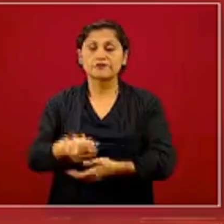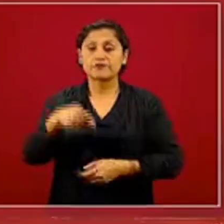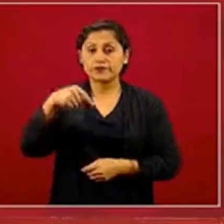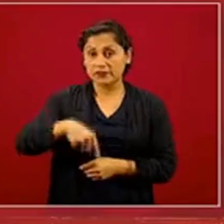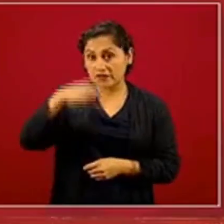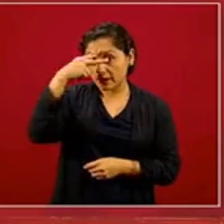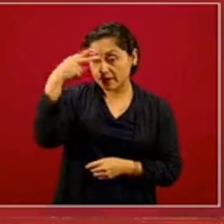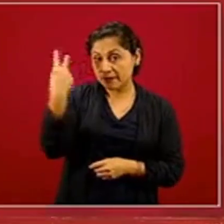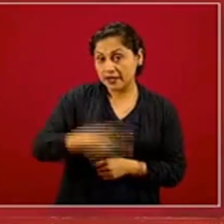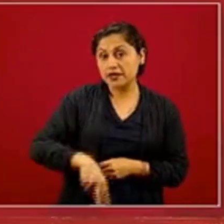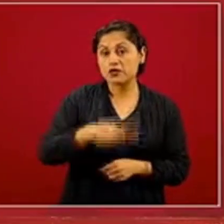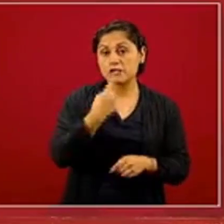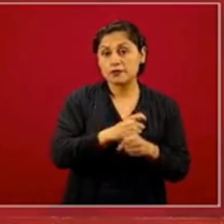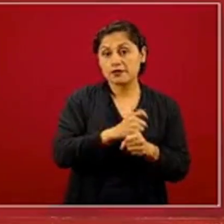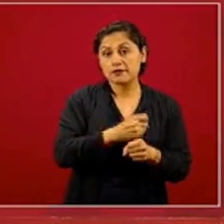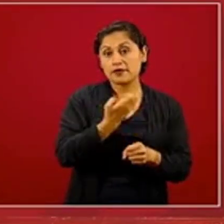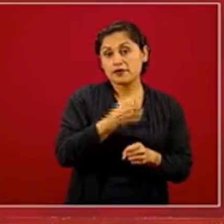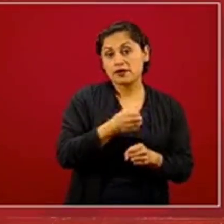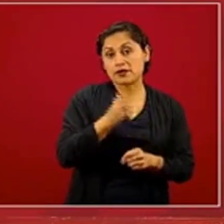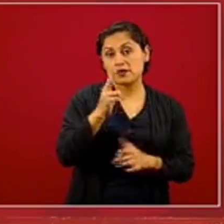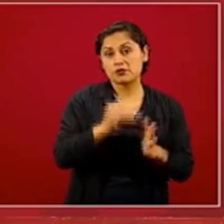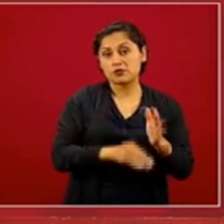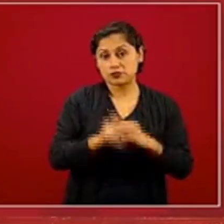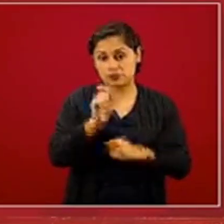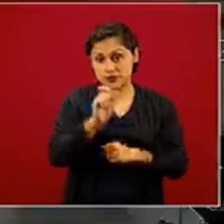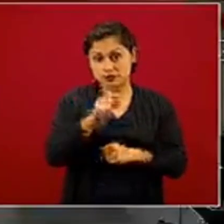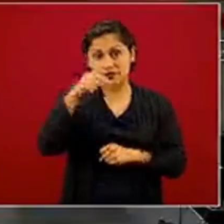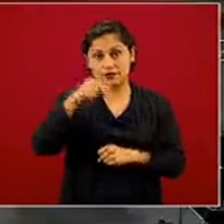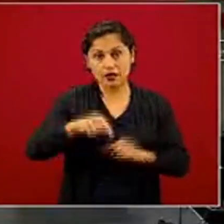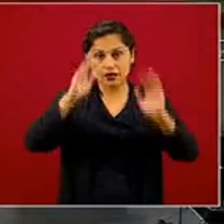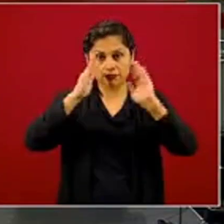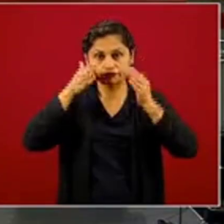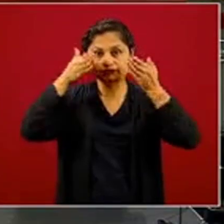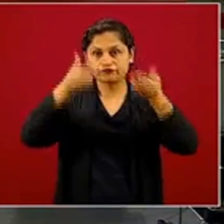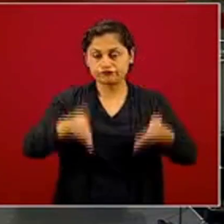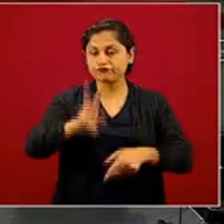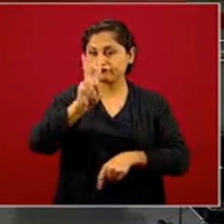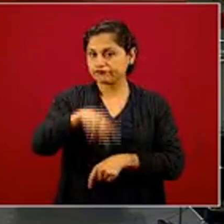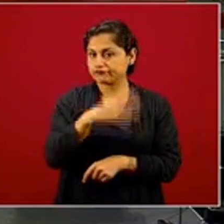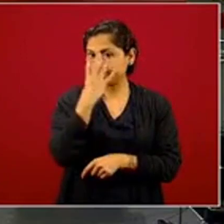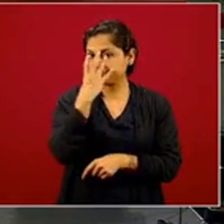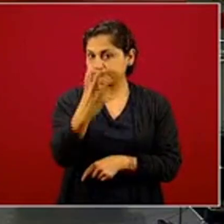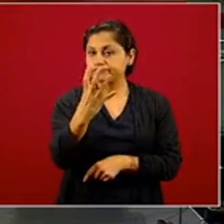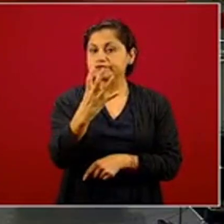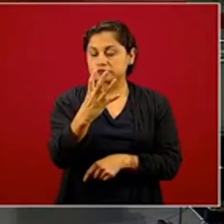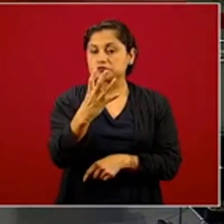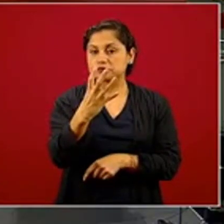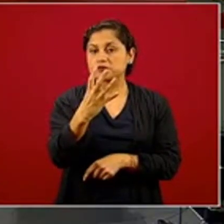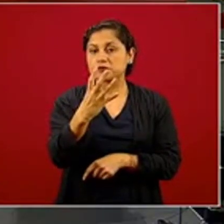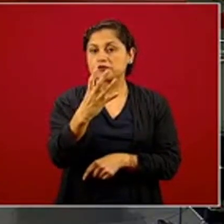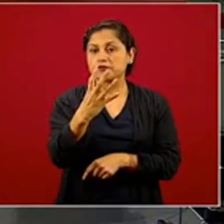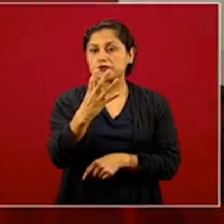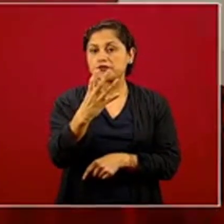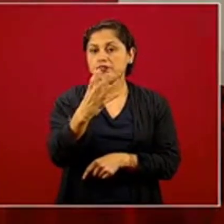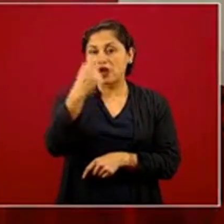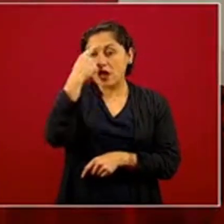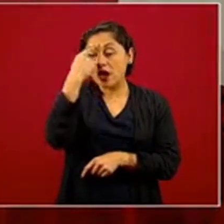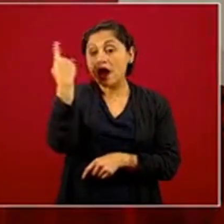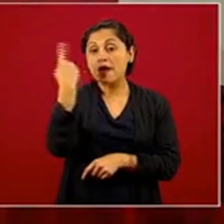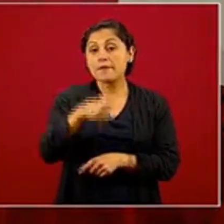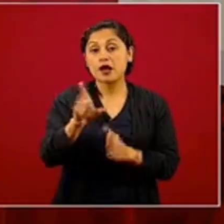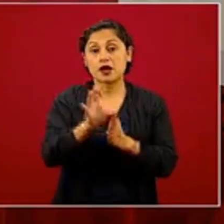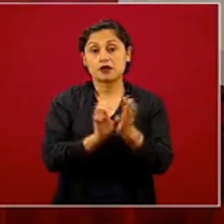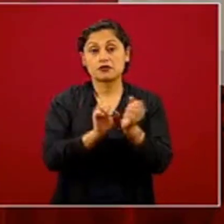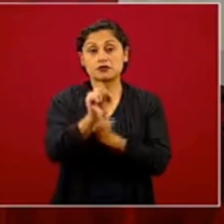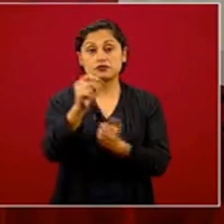de 2020 nos hemos tomado muy en serio el principio del derecho constitucional, específicamente